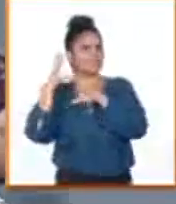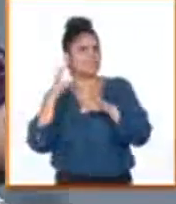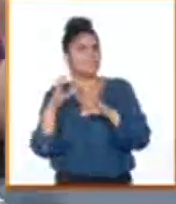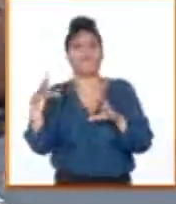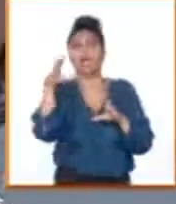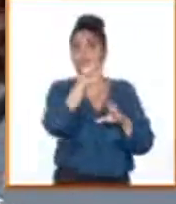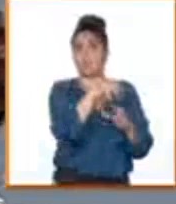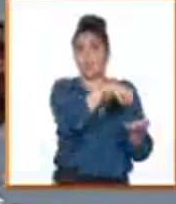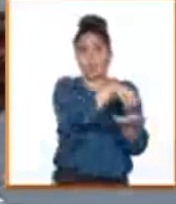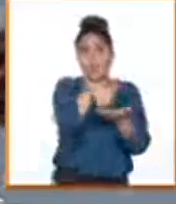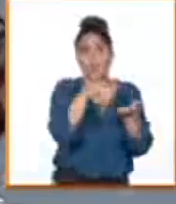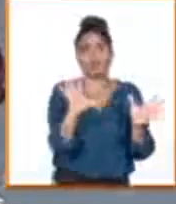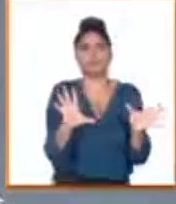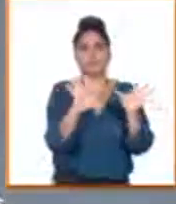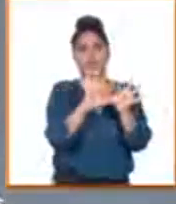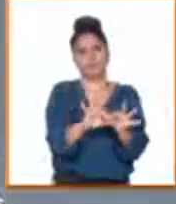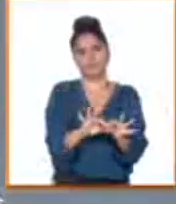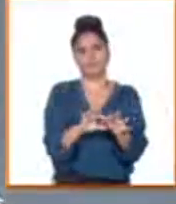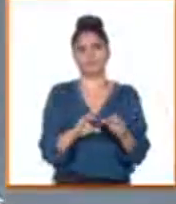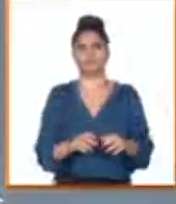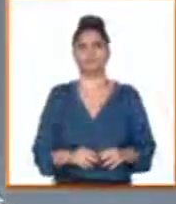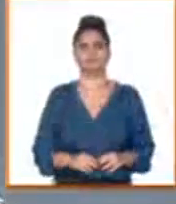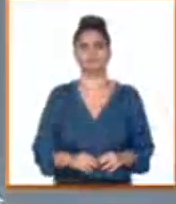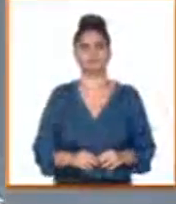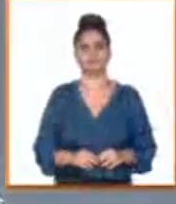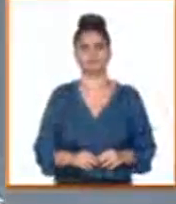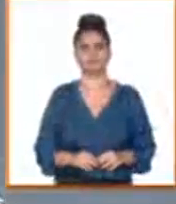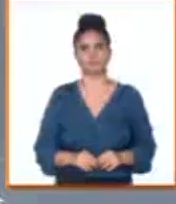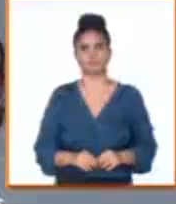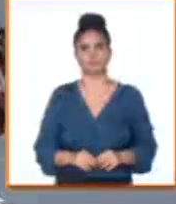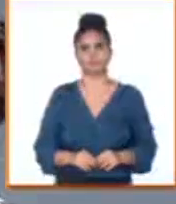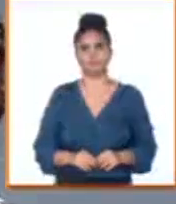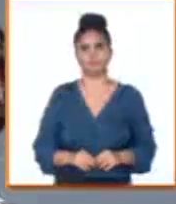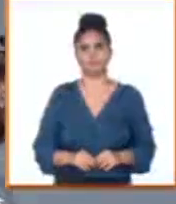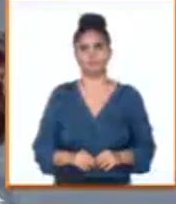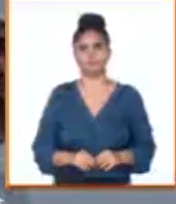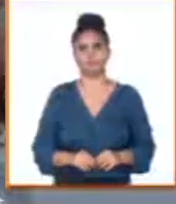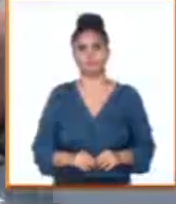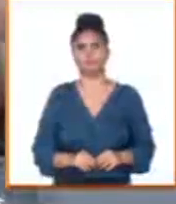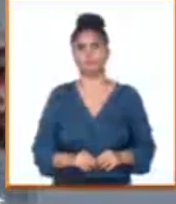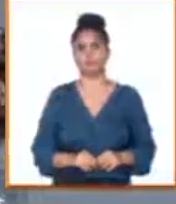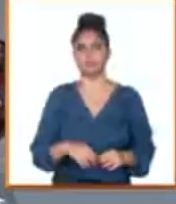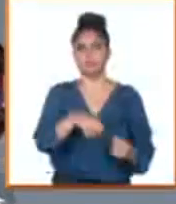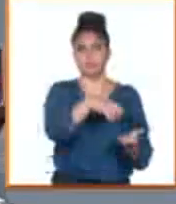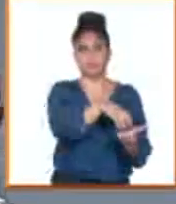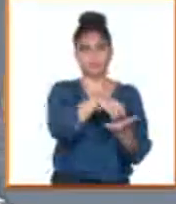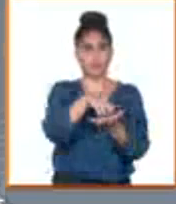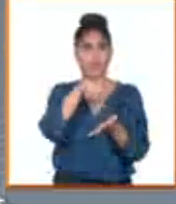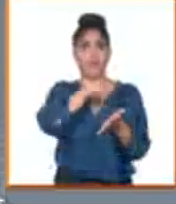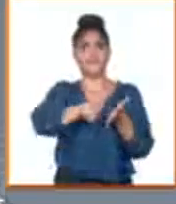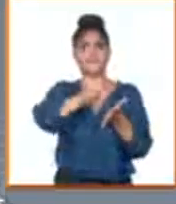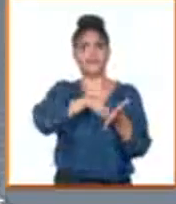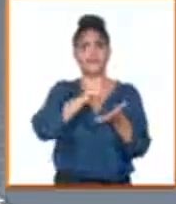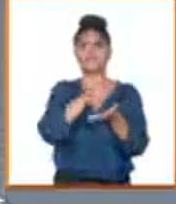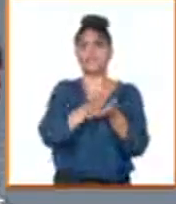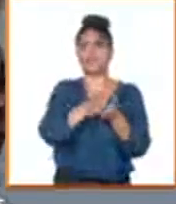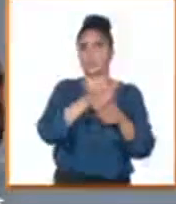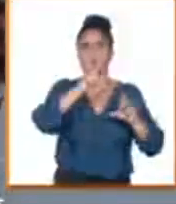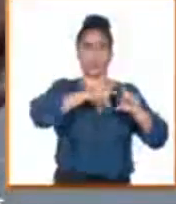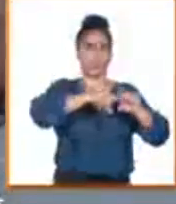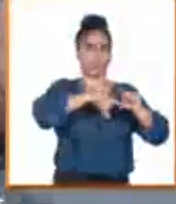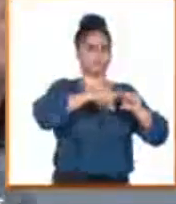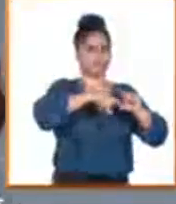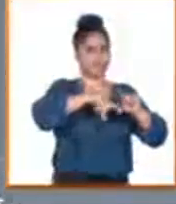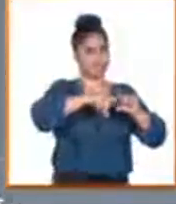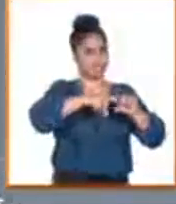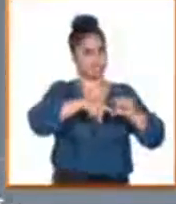estas instituciones que tienen la obligación por ley de empezar a formar a otros planes de estudio con contenidos que hablen, mira, está bien